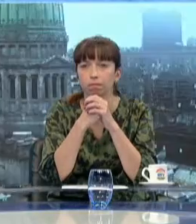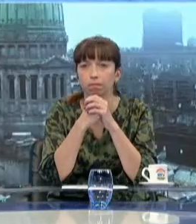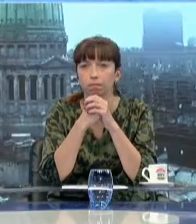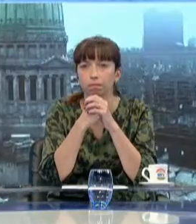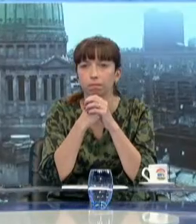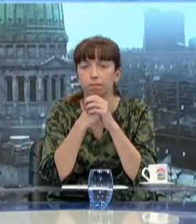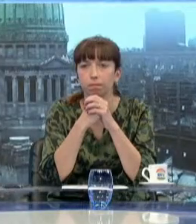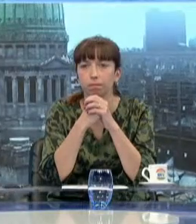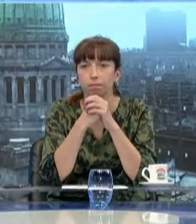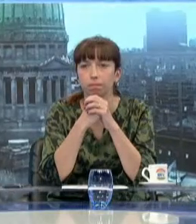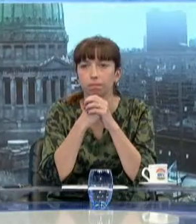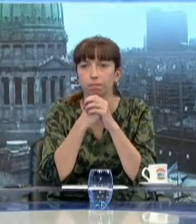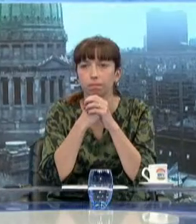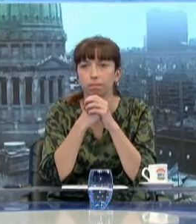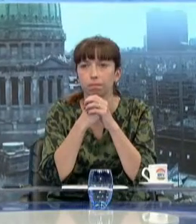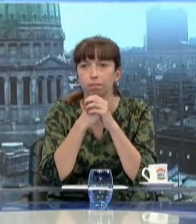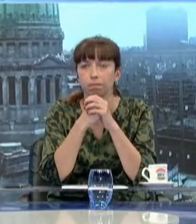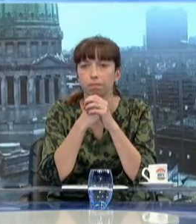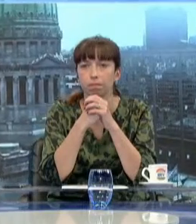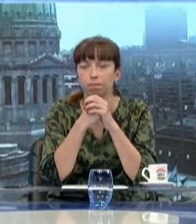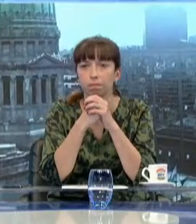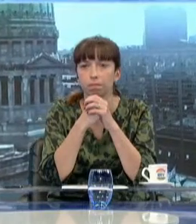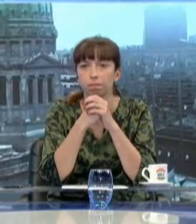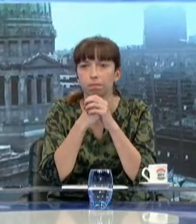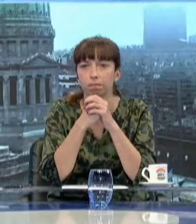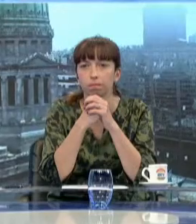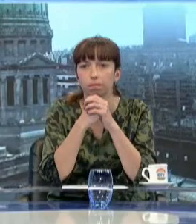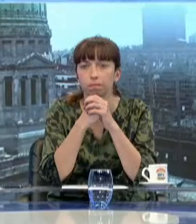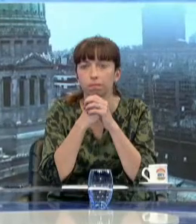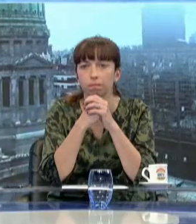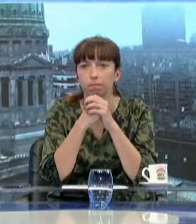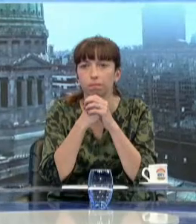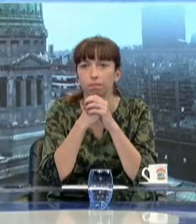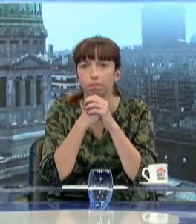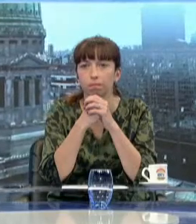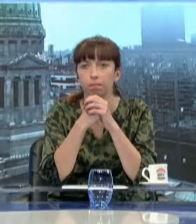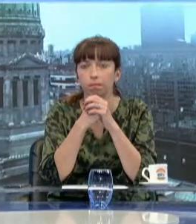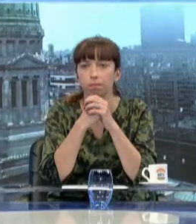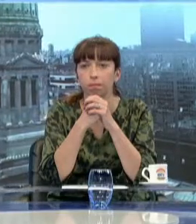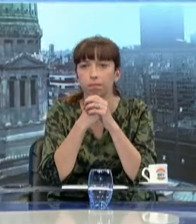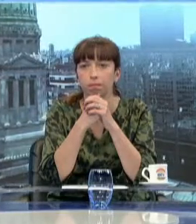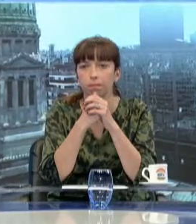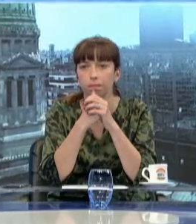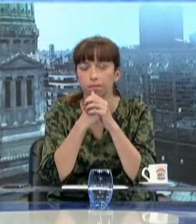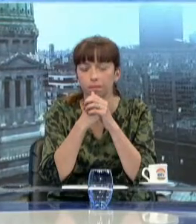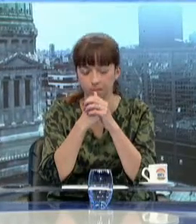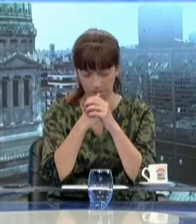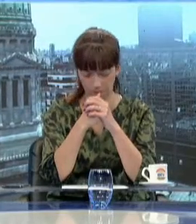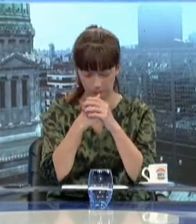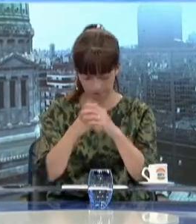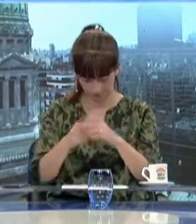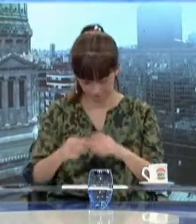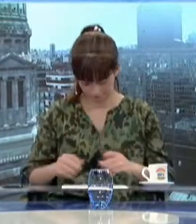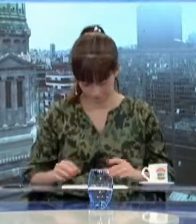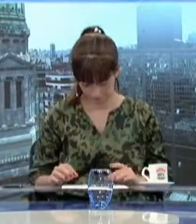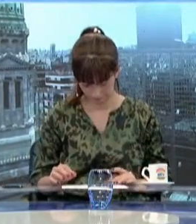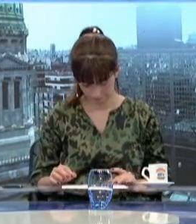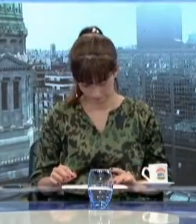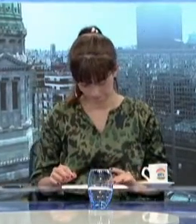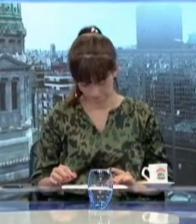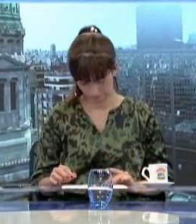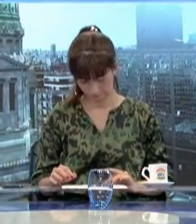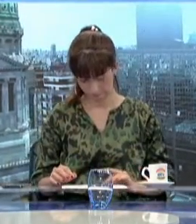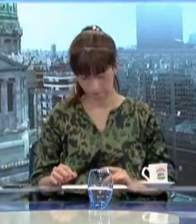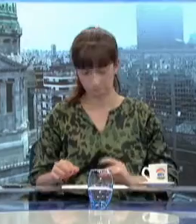se le ocurra abrir una empresa en un paraíso fiscal. ¿Qué es lo que estamos intentando con esta norma? Ni